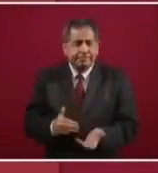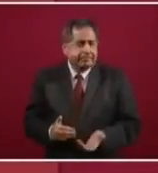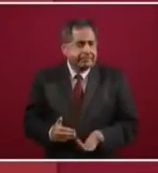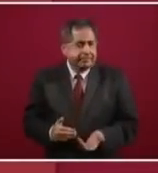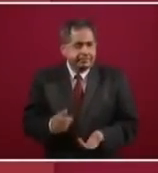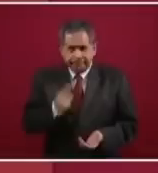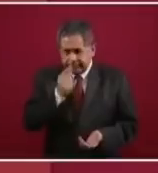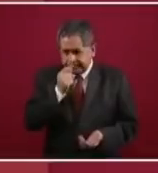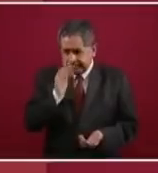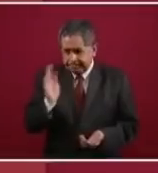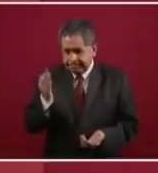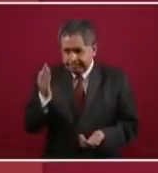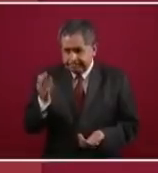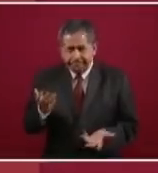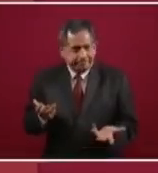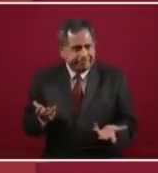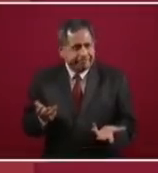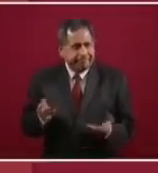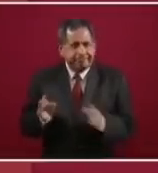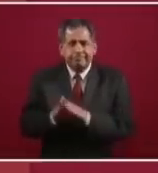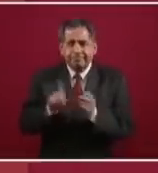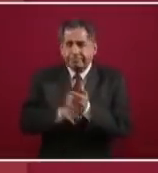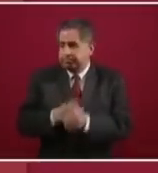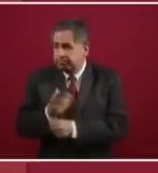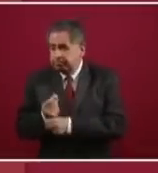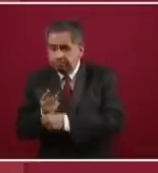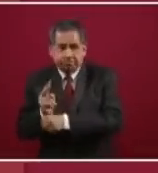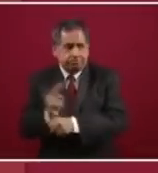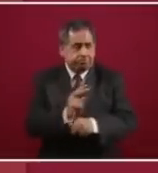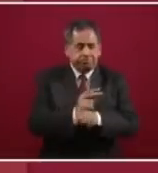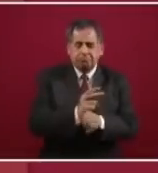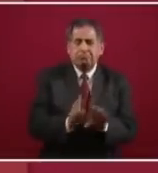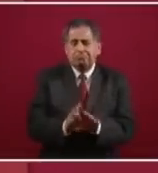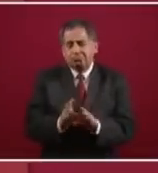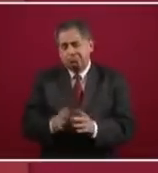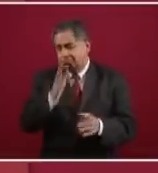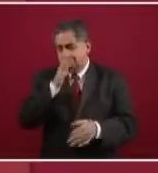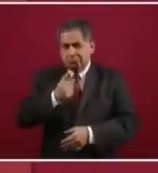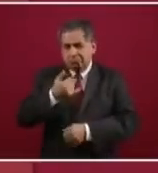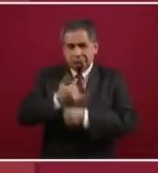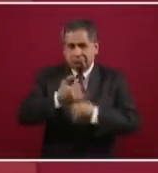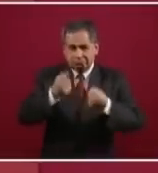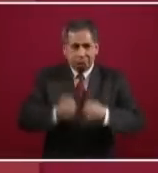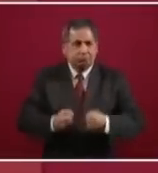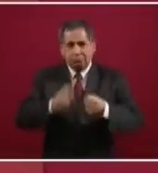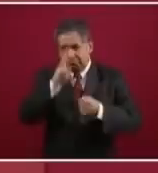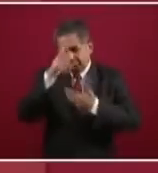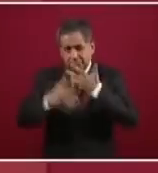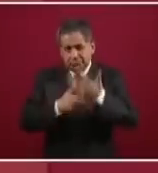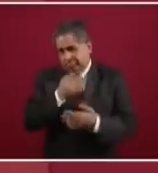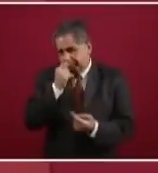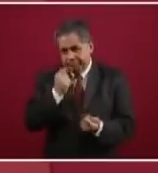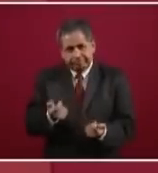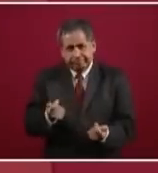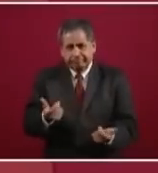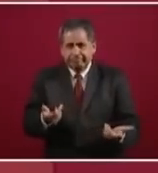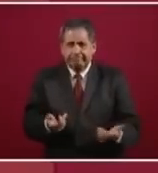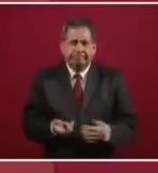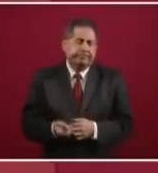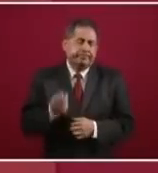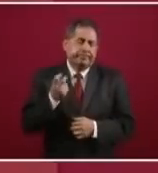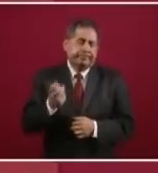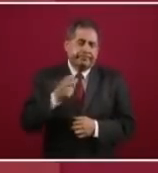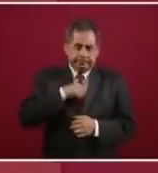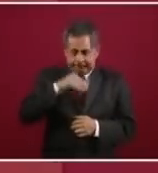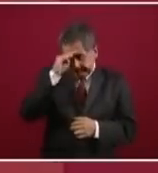Entonces, ¿cómo iban a resolver el problema de la inseguridad y de la violencia? Por eso